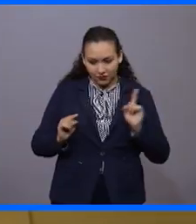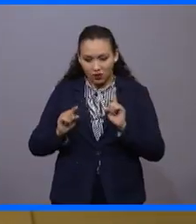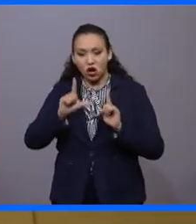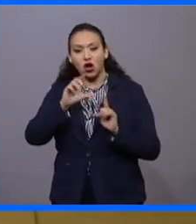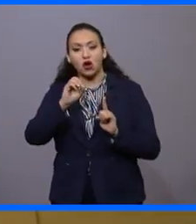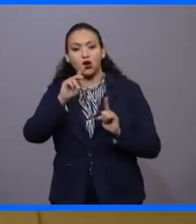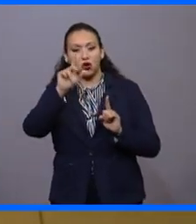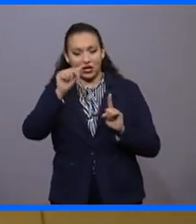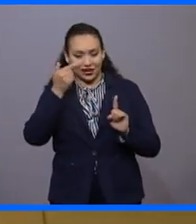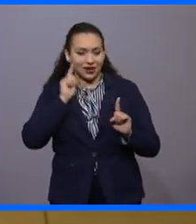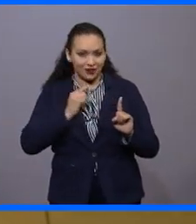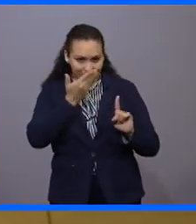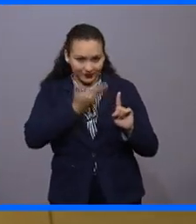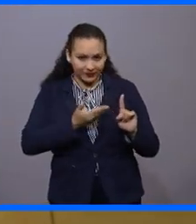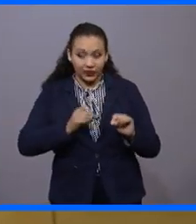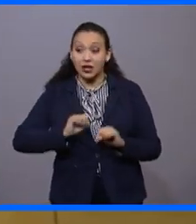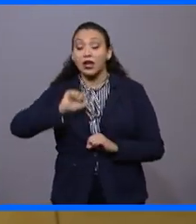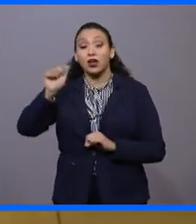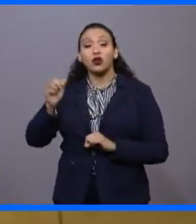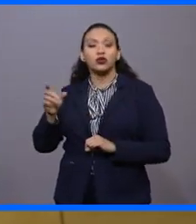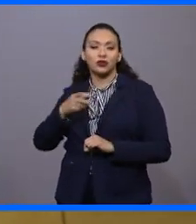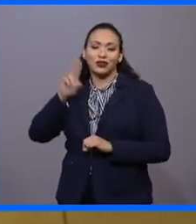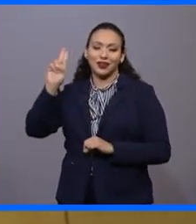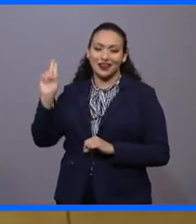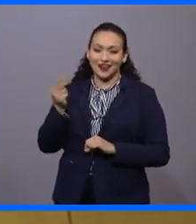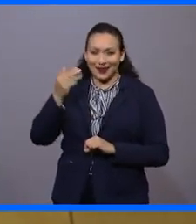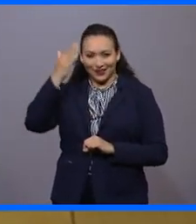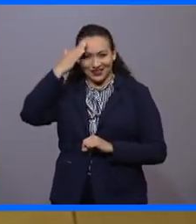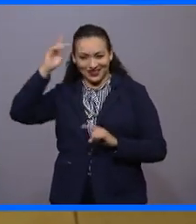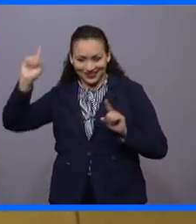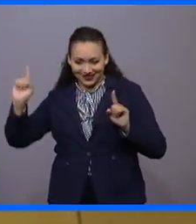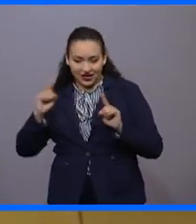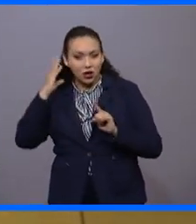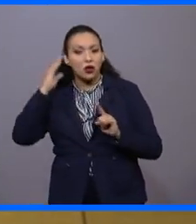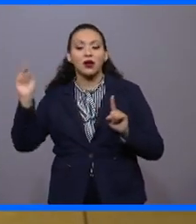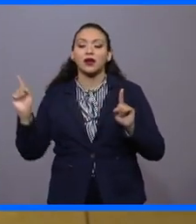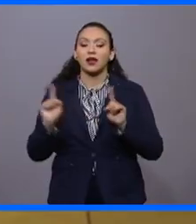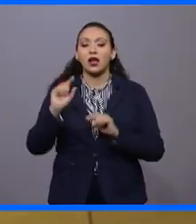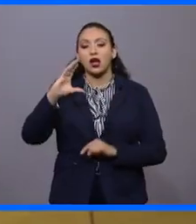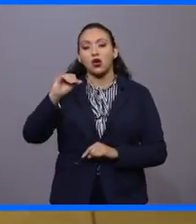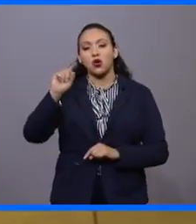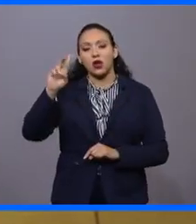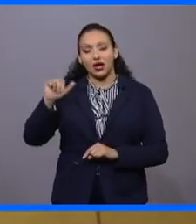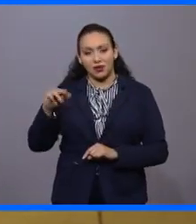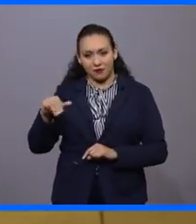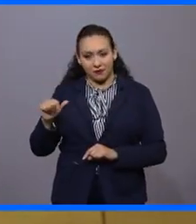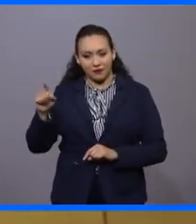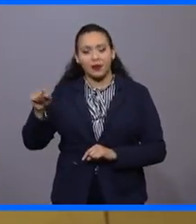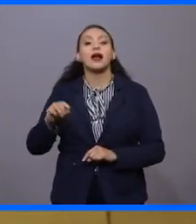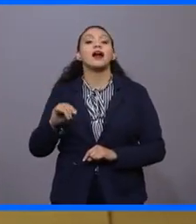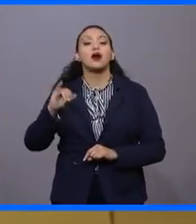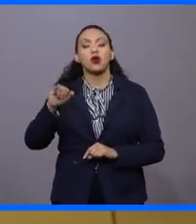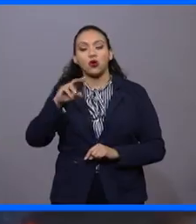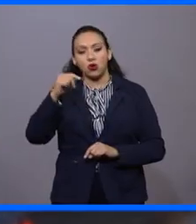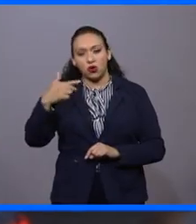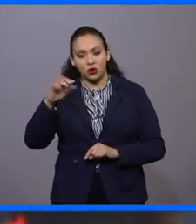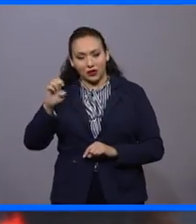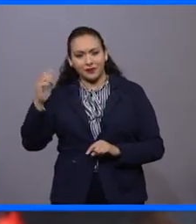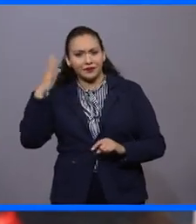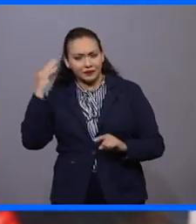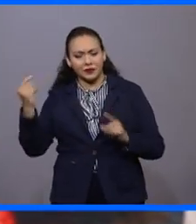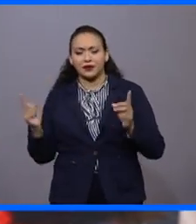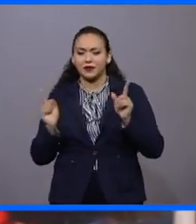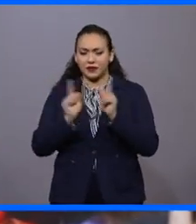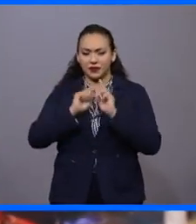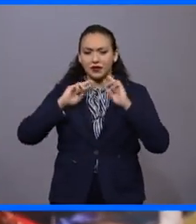Lorena Josefina Pérez Romo, y el rector de la Universidad de Colima, Cristian Jorge Torres Ortiz Cermeño. En el acto